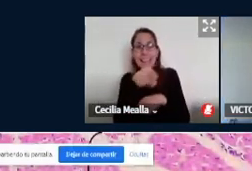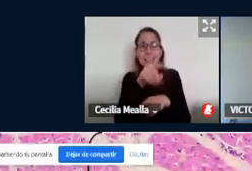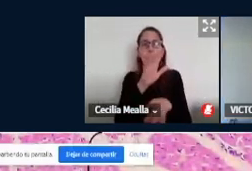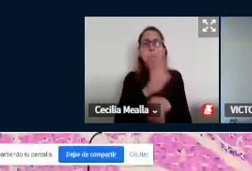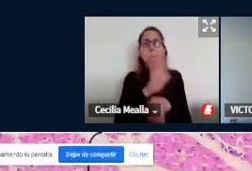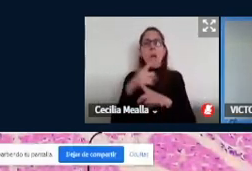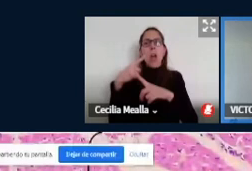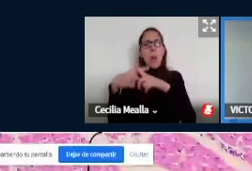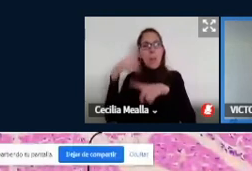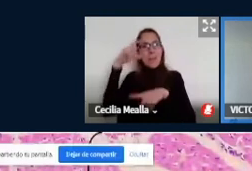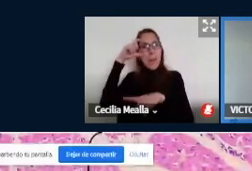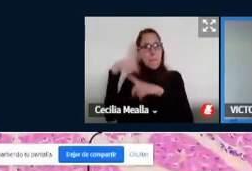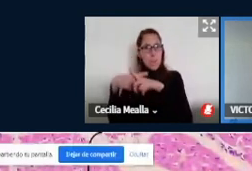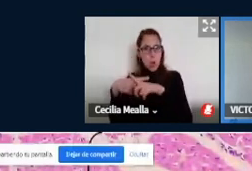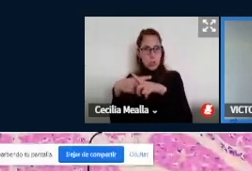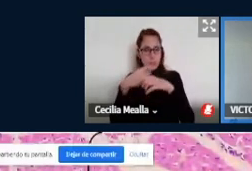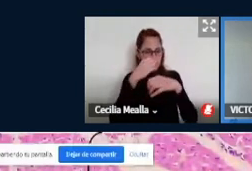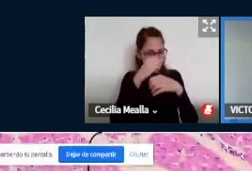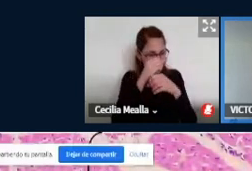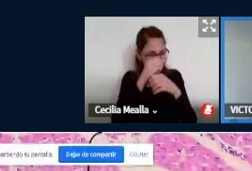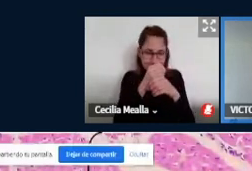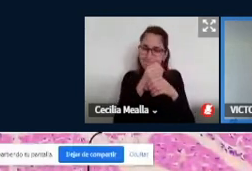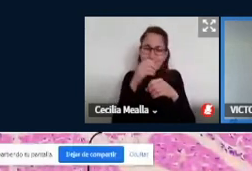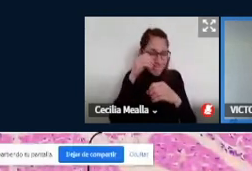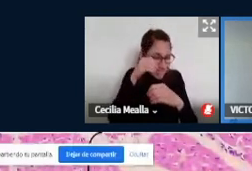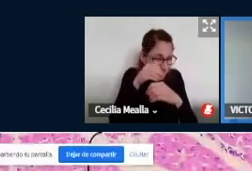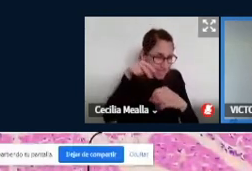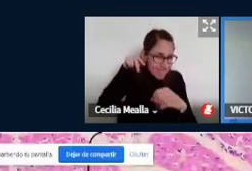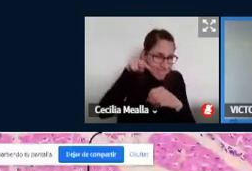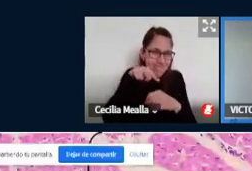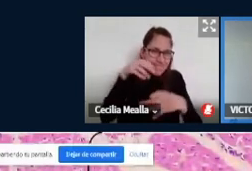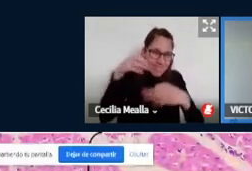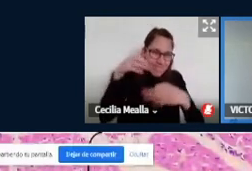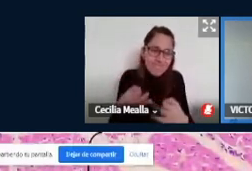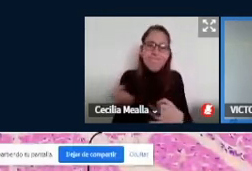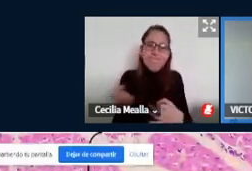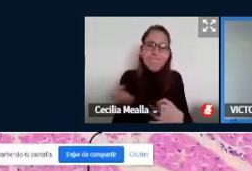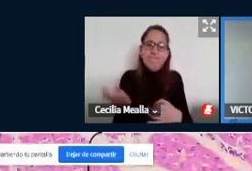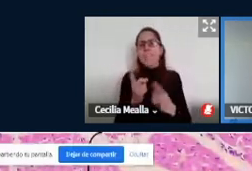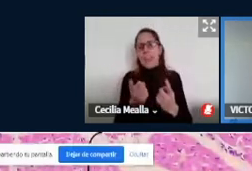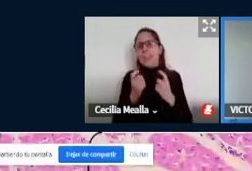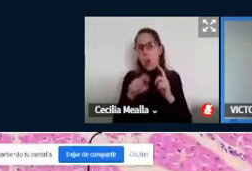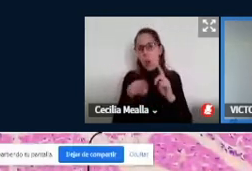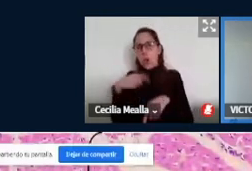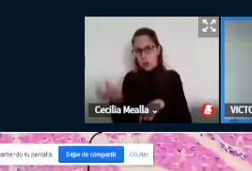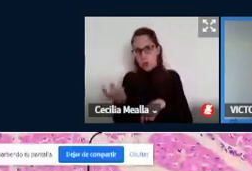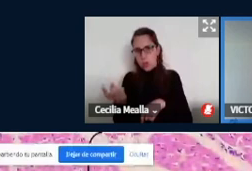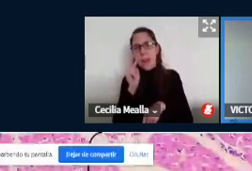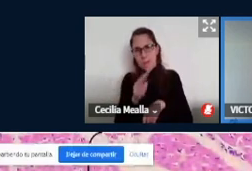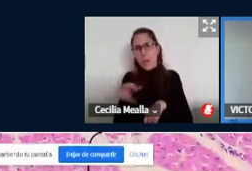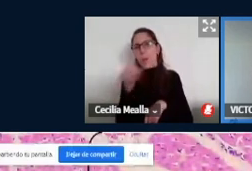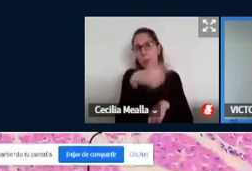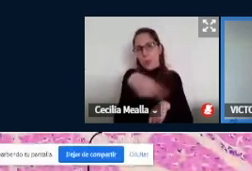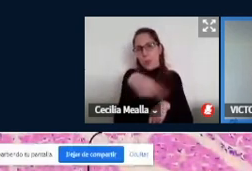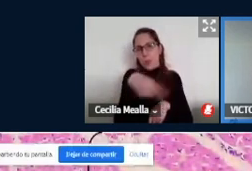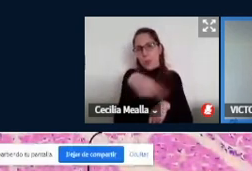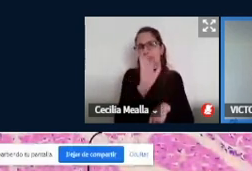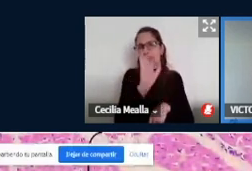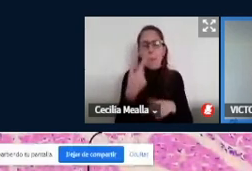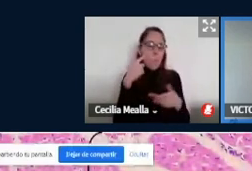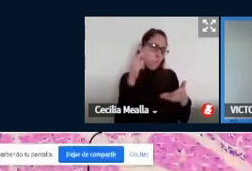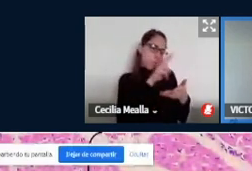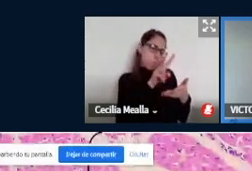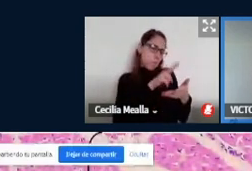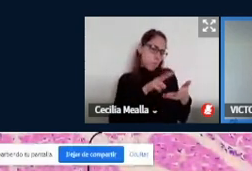por. No sería el aumento correcto para decir que esto es músculo liso. Yo lo sé, y ustedes lo saben, de la teoría, y que